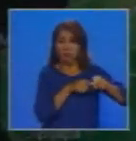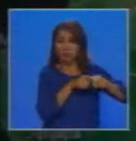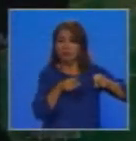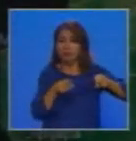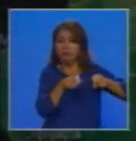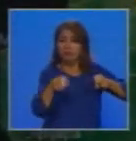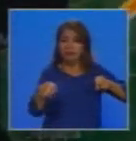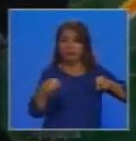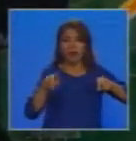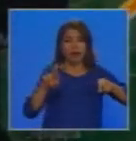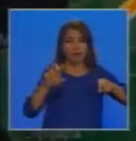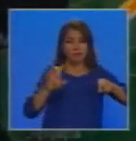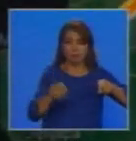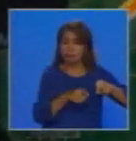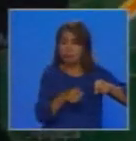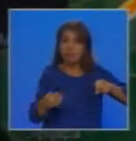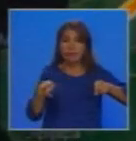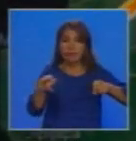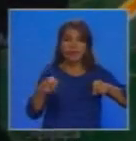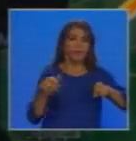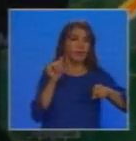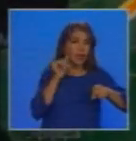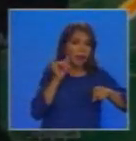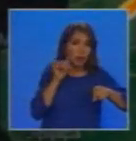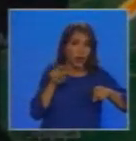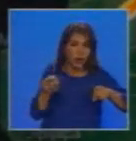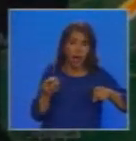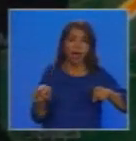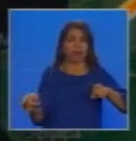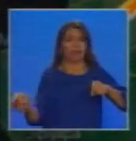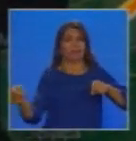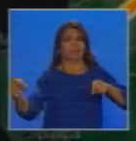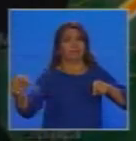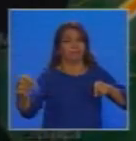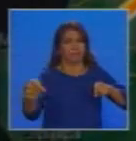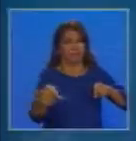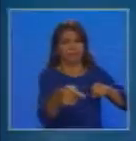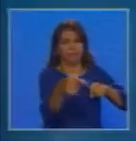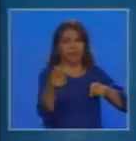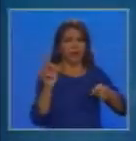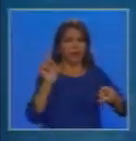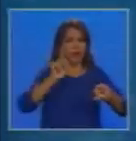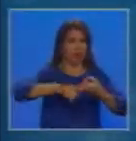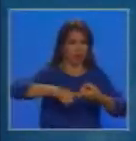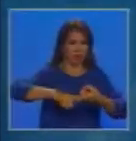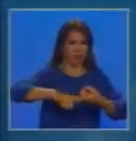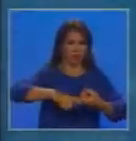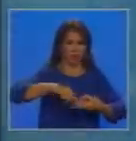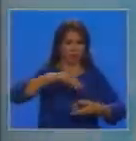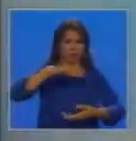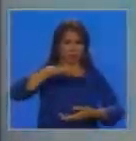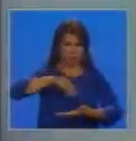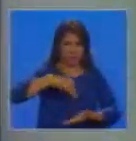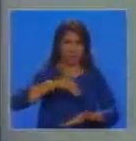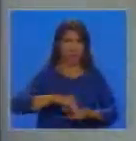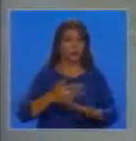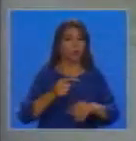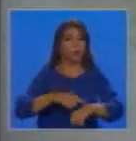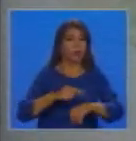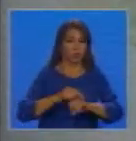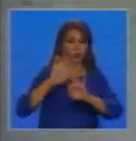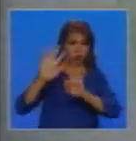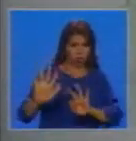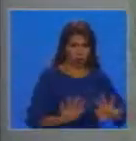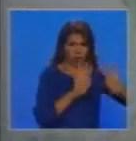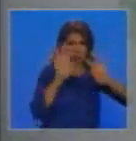de San Rafael y luego tomar la vía Sangolquí. El recorrido será de aproximadamente 8 horas. Por otro lado, los turistas que salen desde Guayaquil